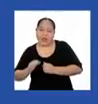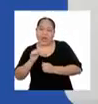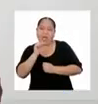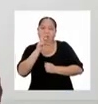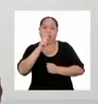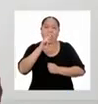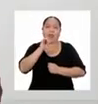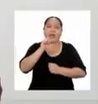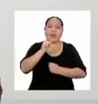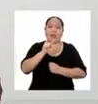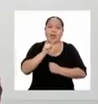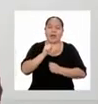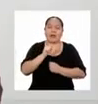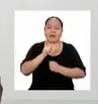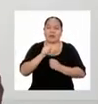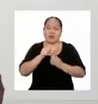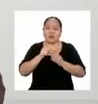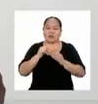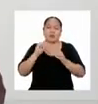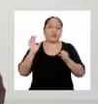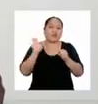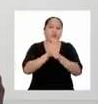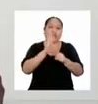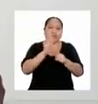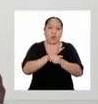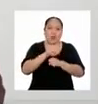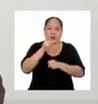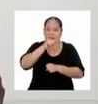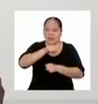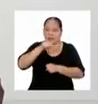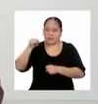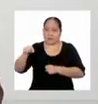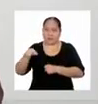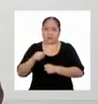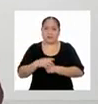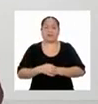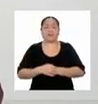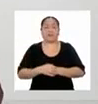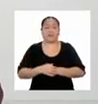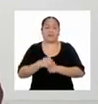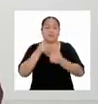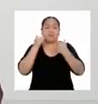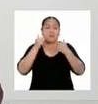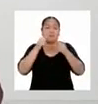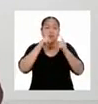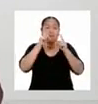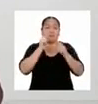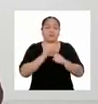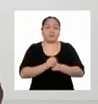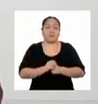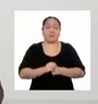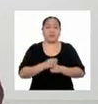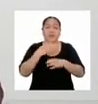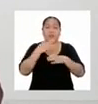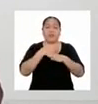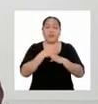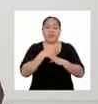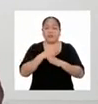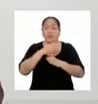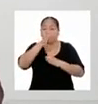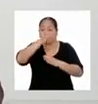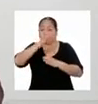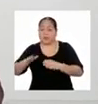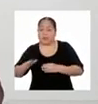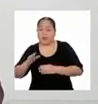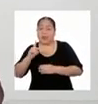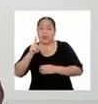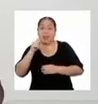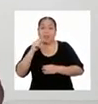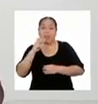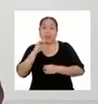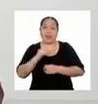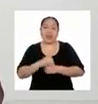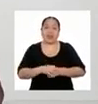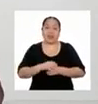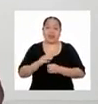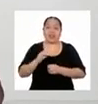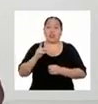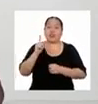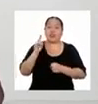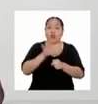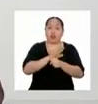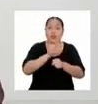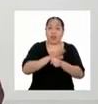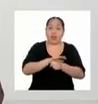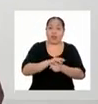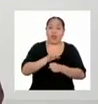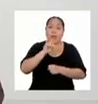pirámides? Súper buena pregunta. Te cuento que la forma para determinar el área lateral, el área total y el volumen en